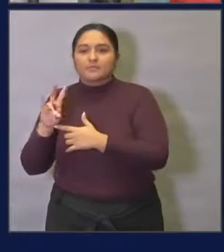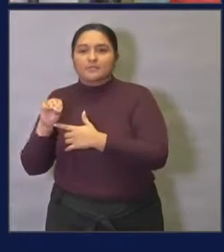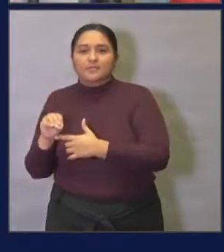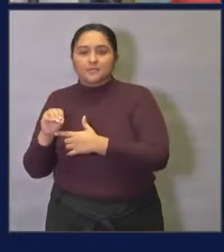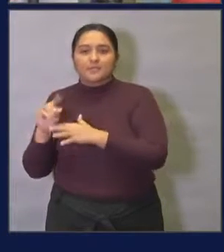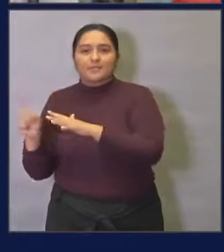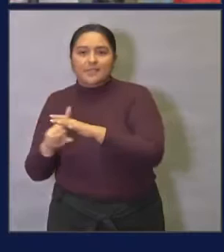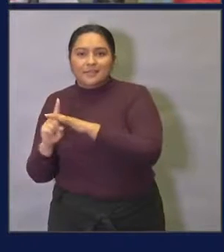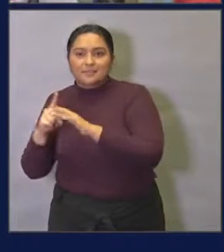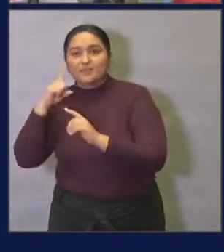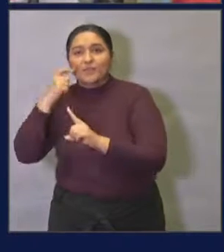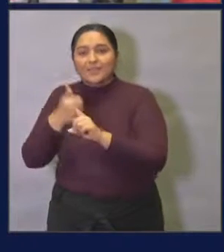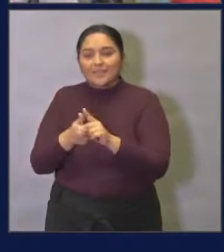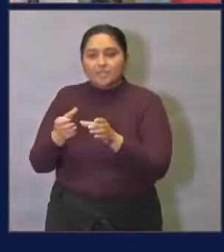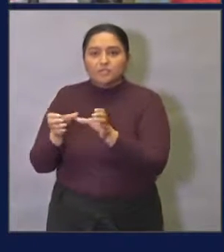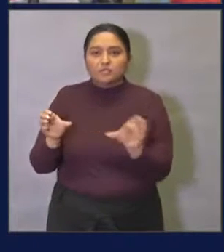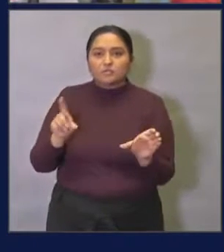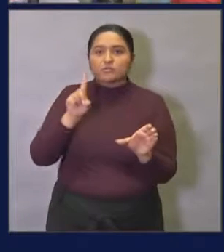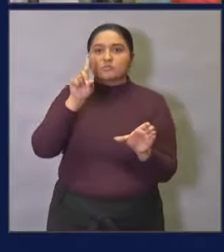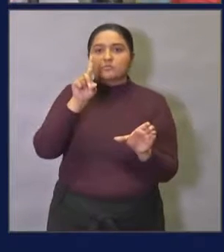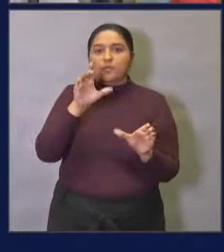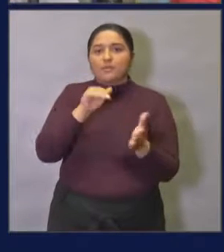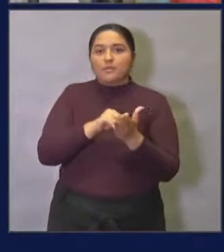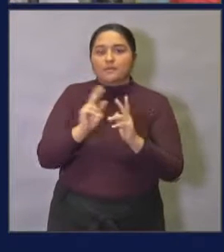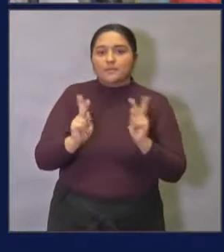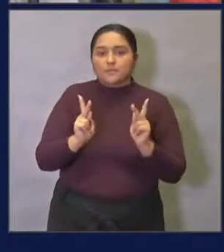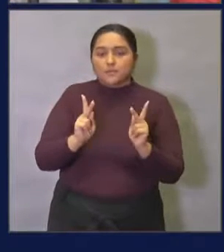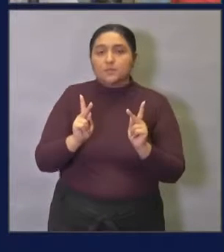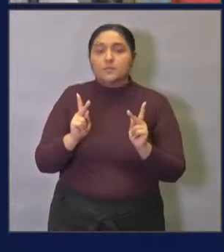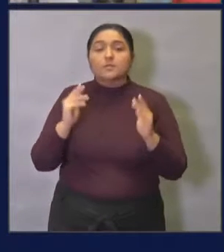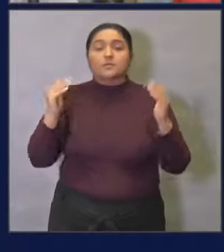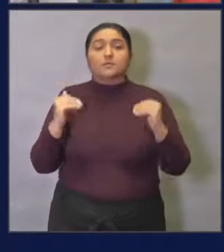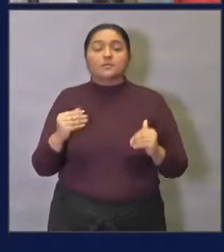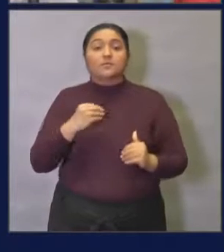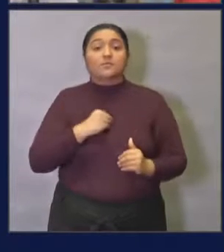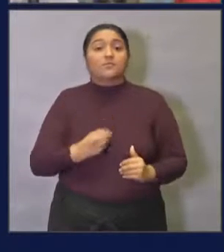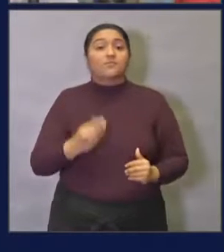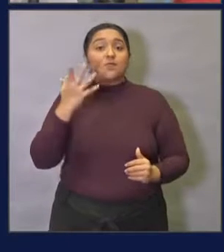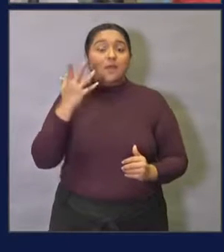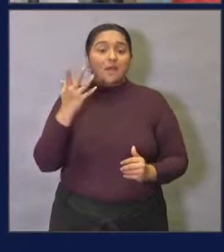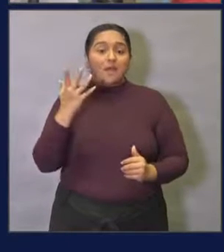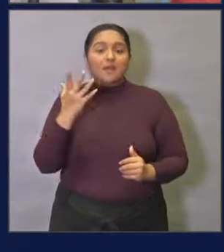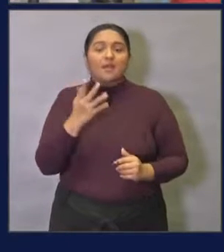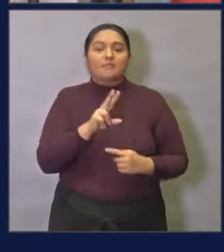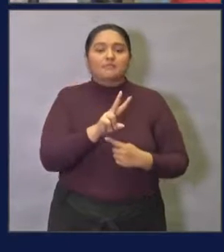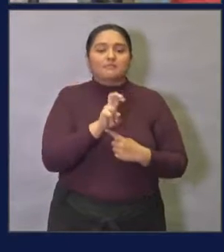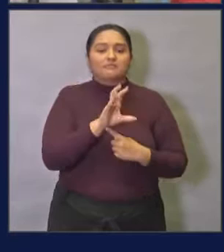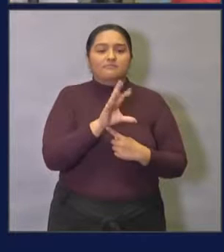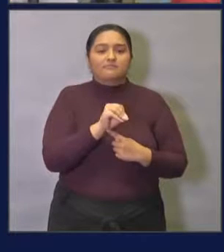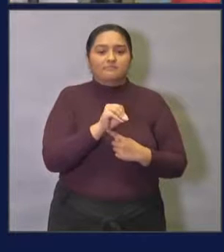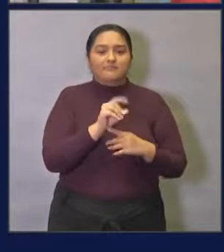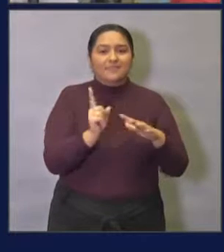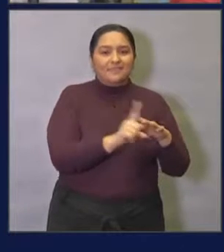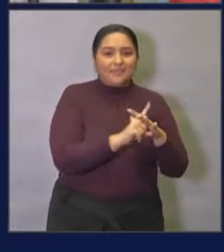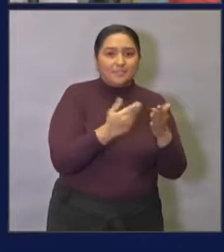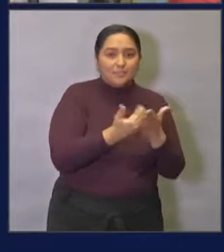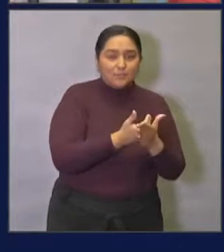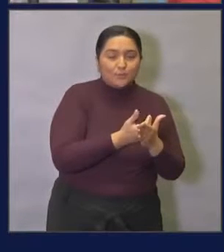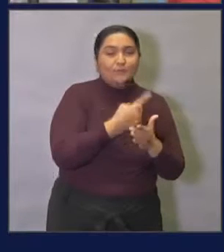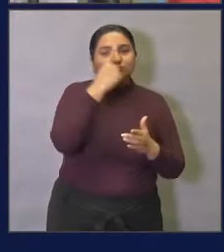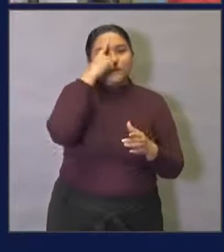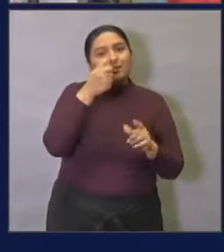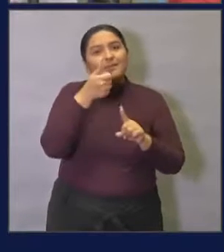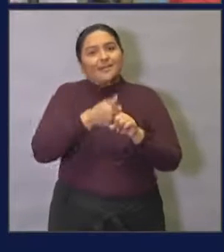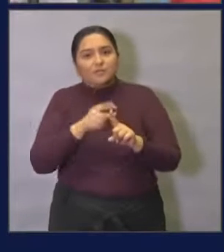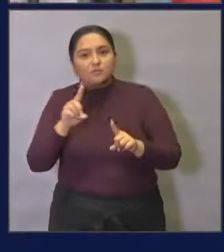cada 100,000 personas. Los residentes blancos están teniendo 250 casos nuevos por cada 100,000